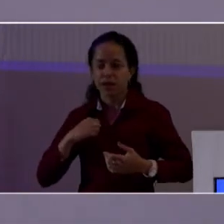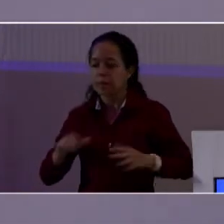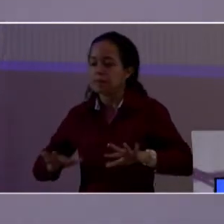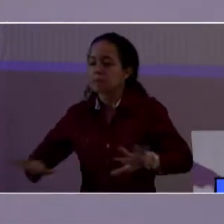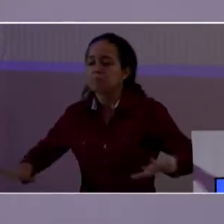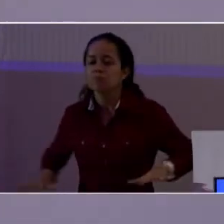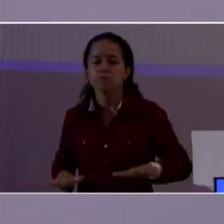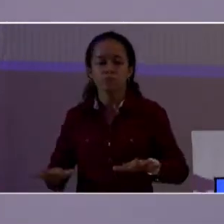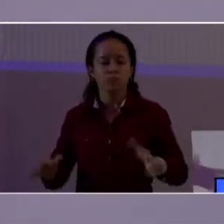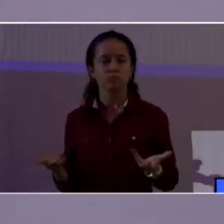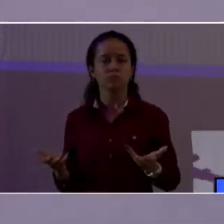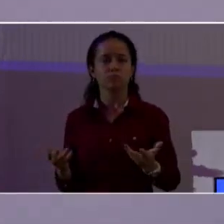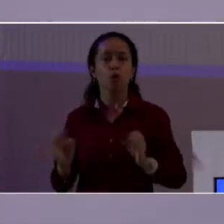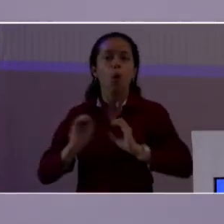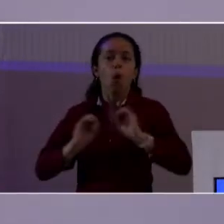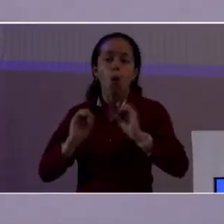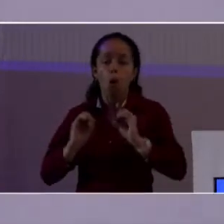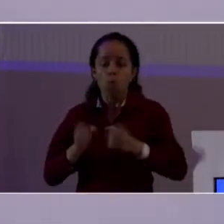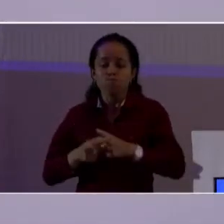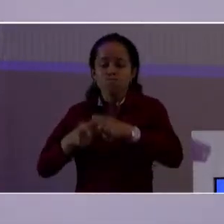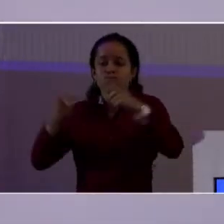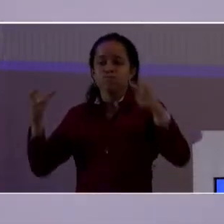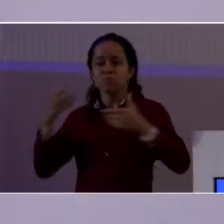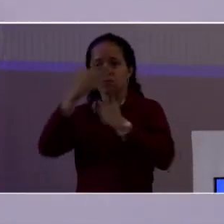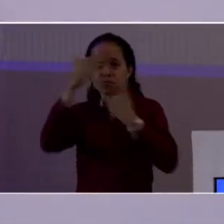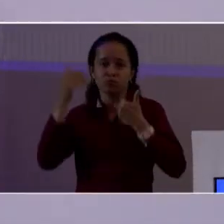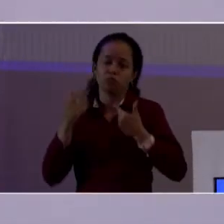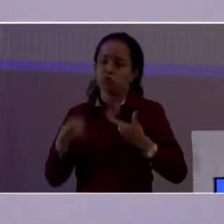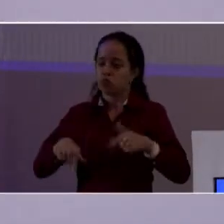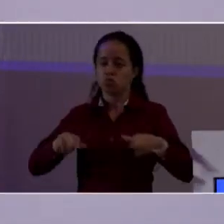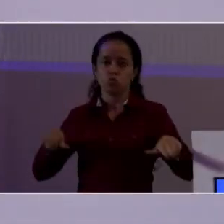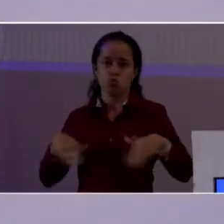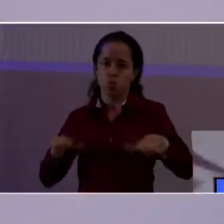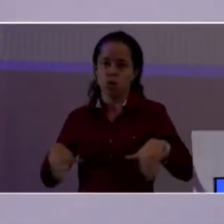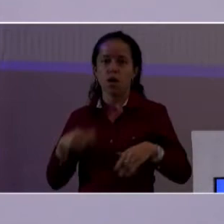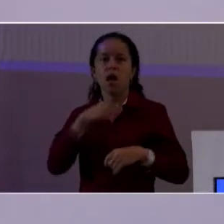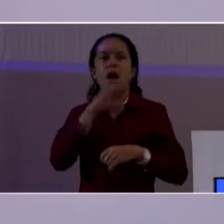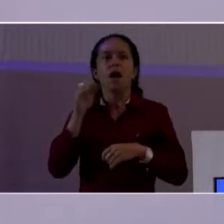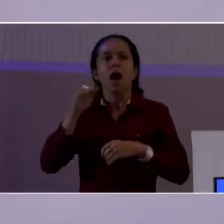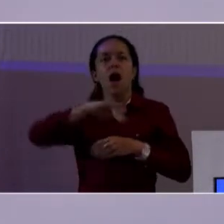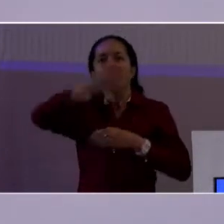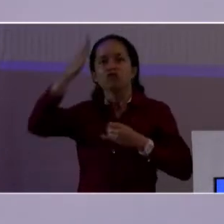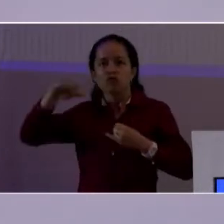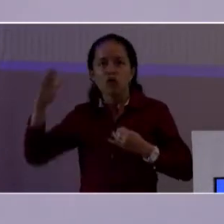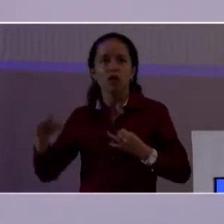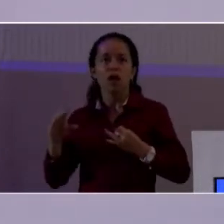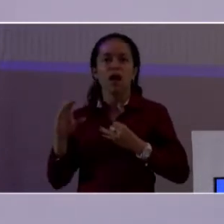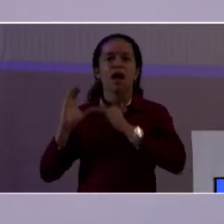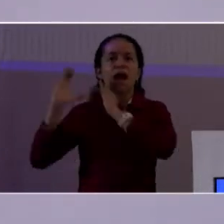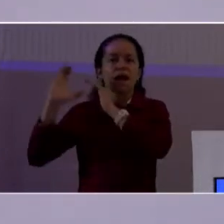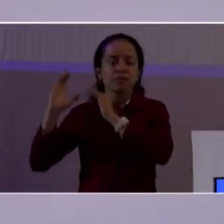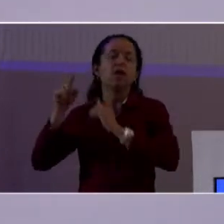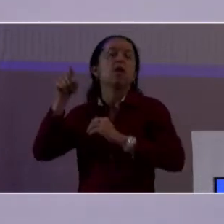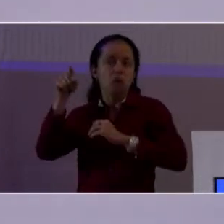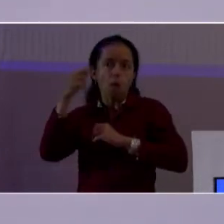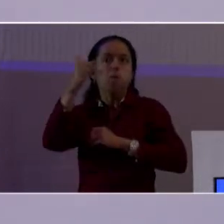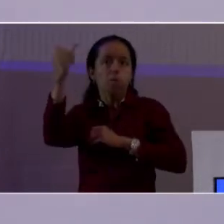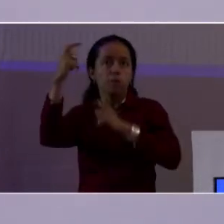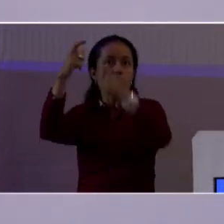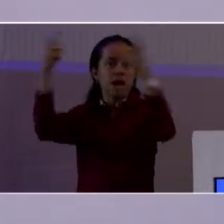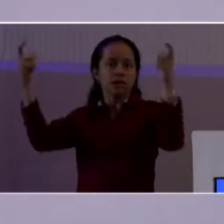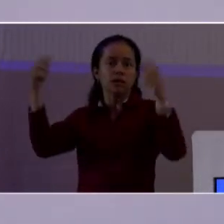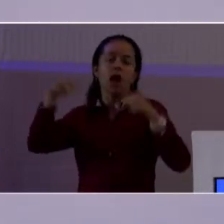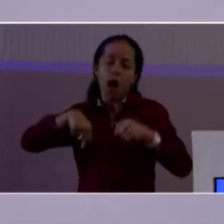espacio territorial, tampoco una población tan grande como lo puede tener el Cauca, Antioquia, Caquetá, tenemos aquí una